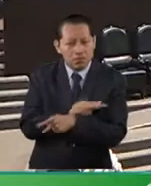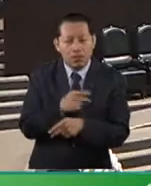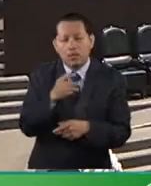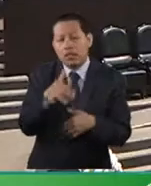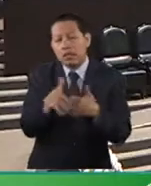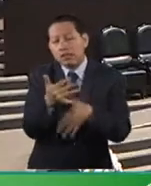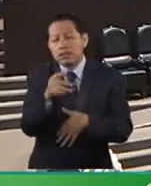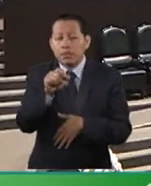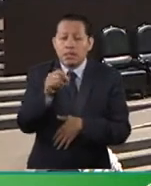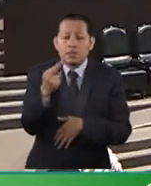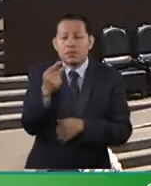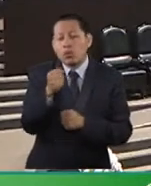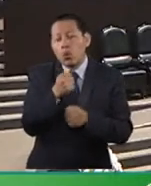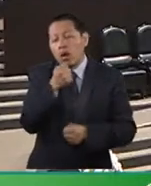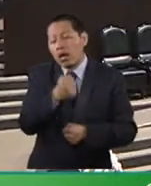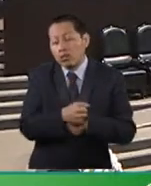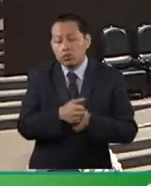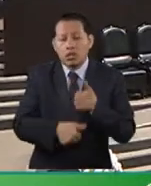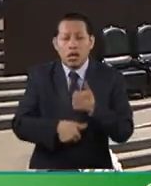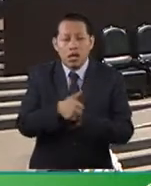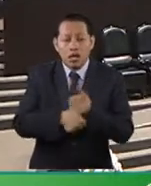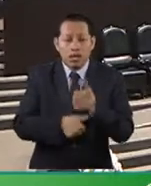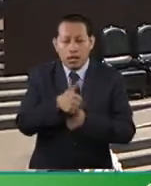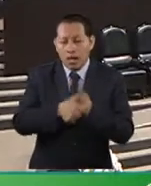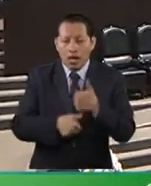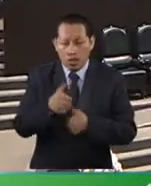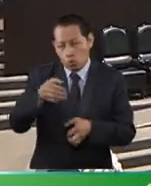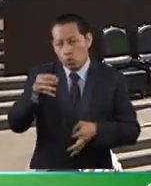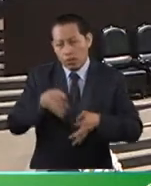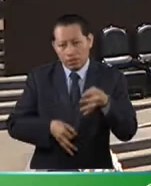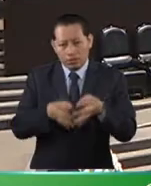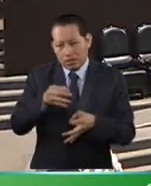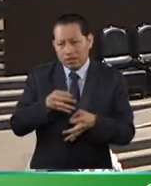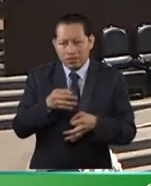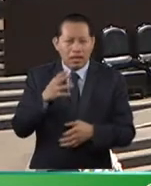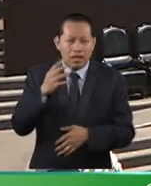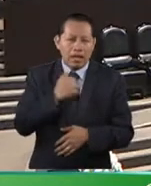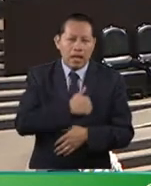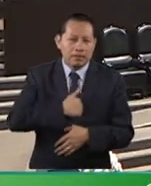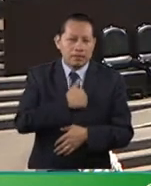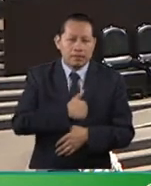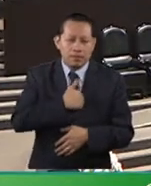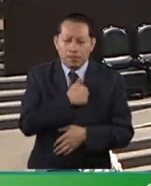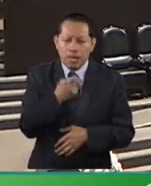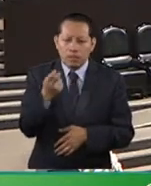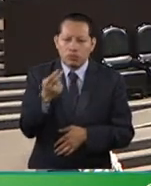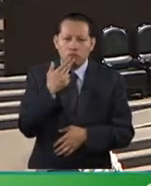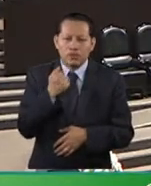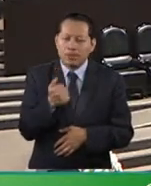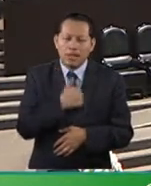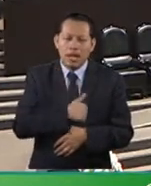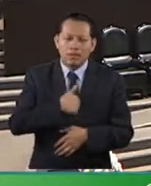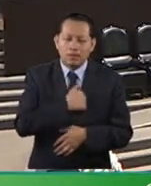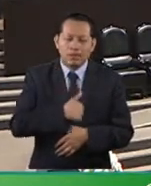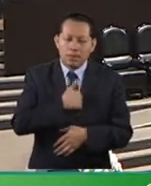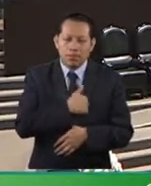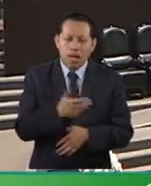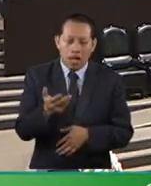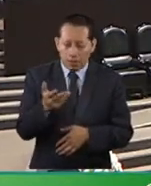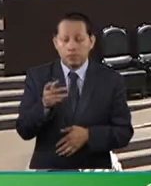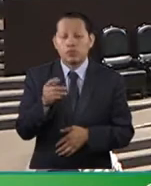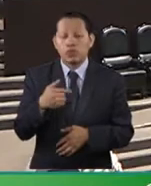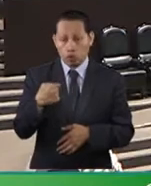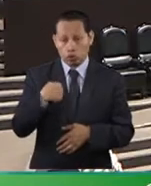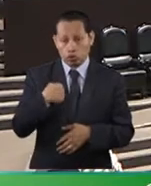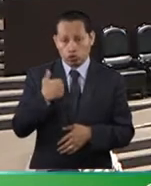25 años de carrera judicial Qué tristeza que nada de eso contó su servidora